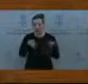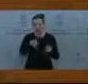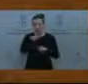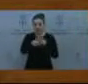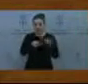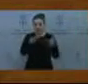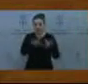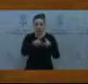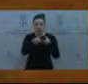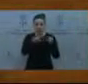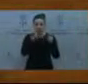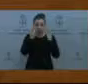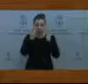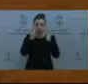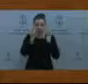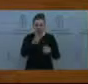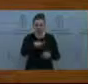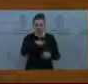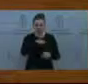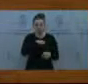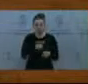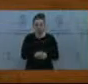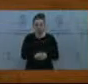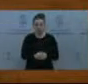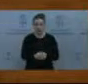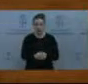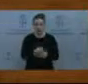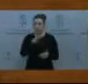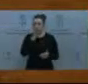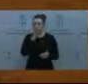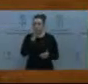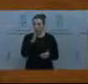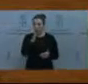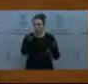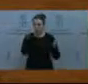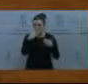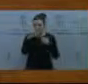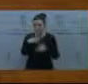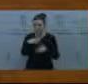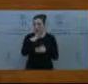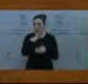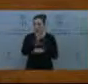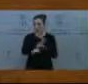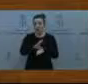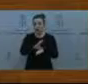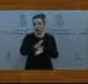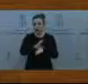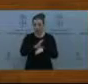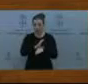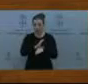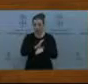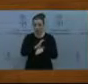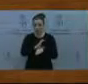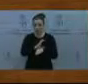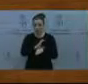que, por tanto, no hay ninguna razón para que desde la consejería de turno se obligue, se dirija,